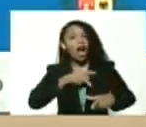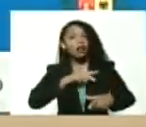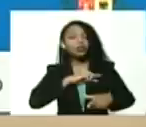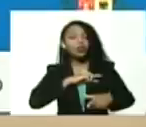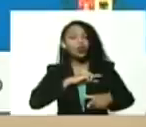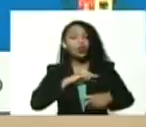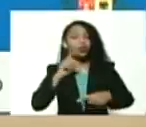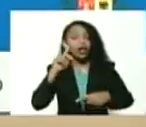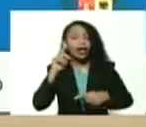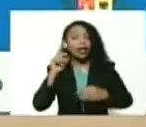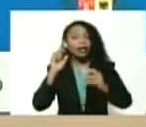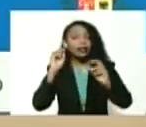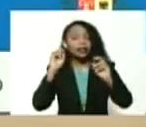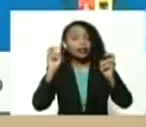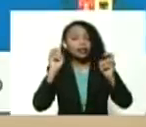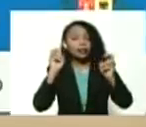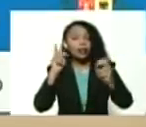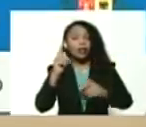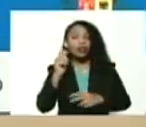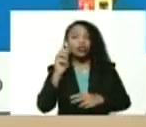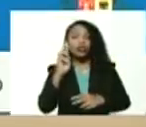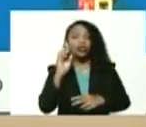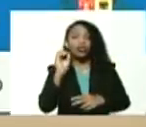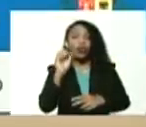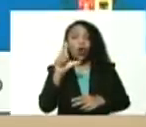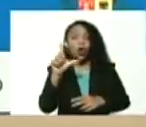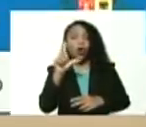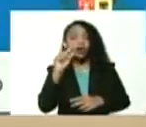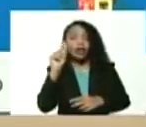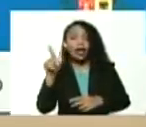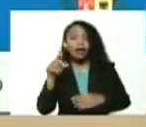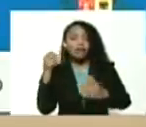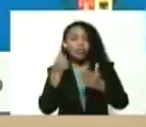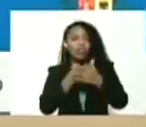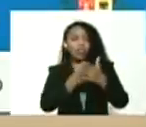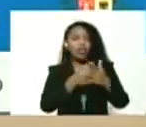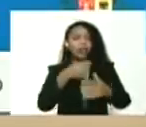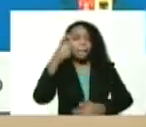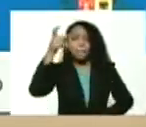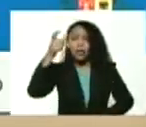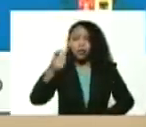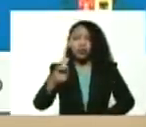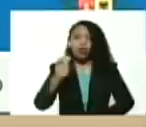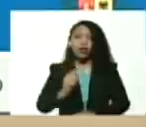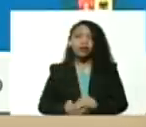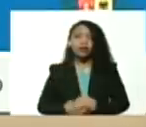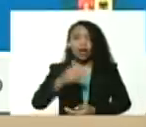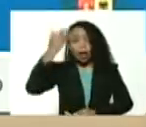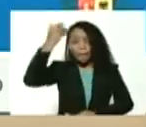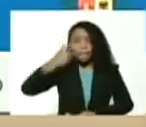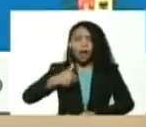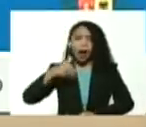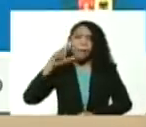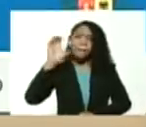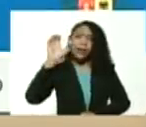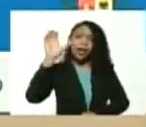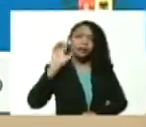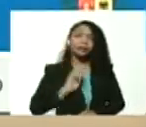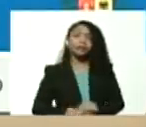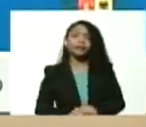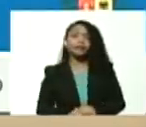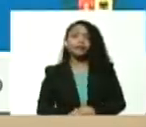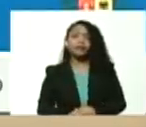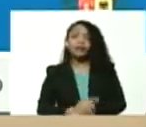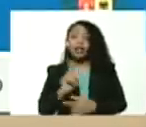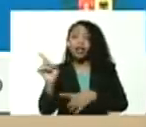a través de los trolls, donde se busca el linchamiento de personalidades, de la imagen de un país. A través